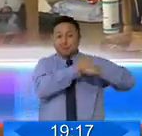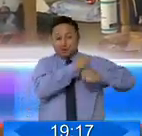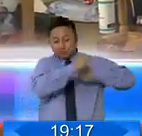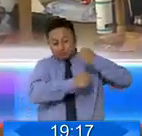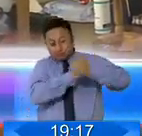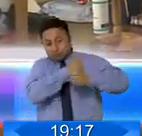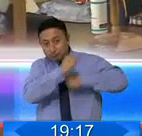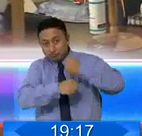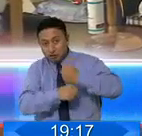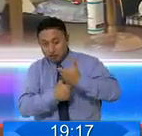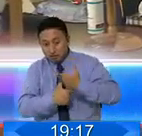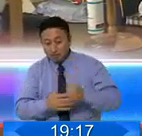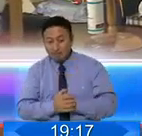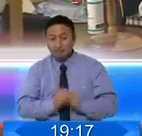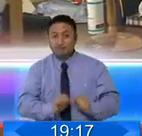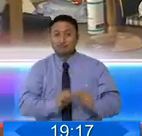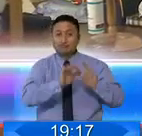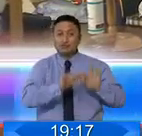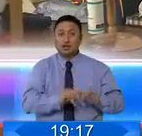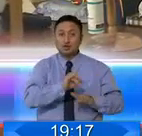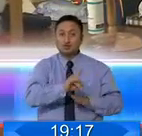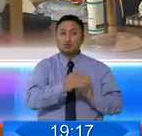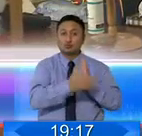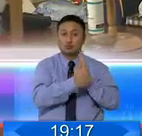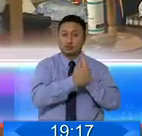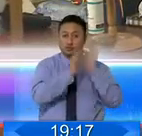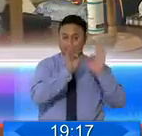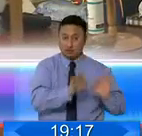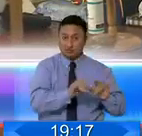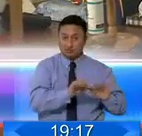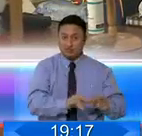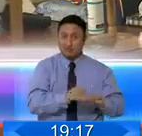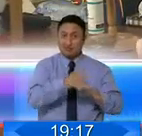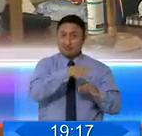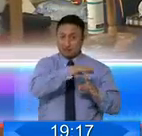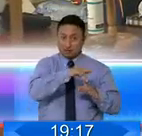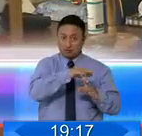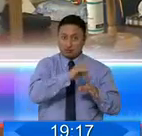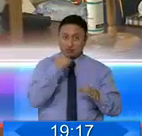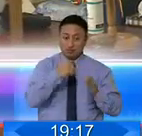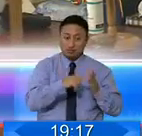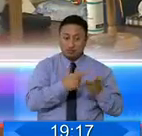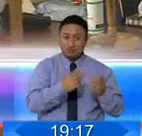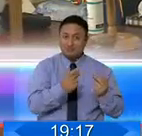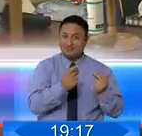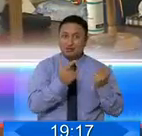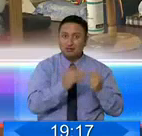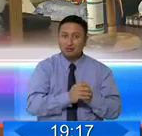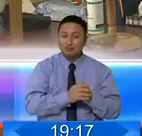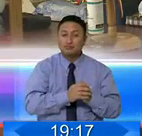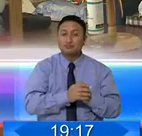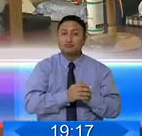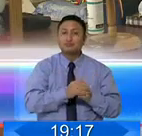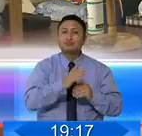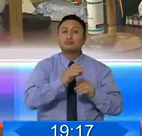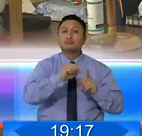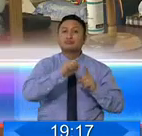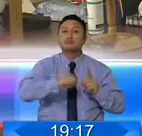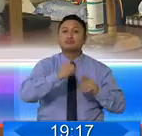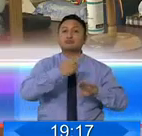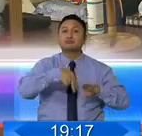La especialización de la Secretaría Nacional de Riesgos consiguió, por ejemplo, que se desarrolle el Sistema Nacional